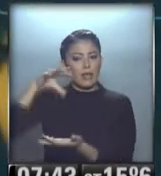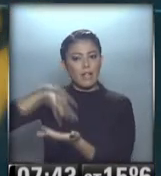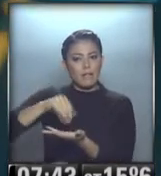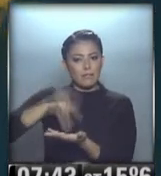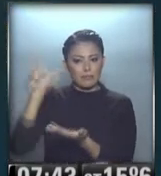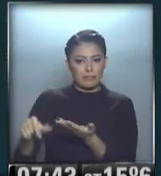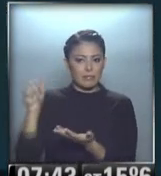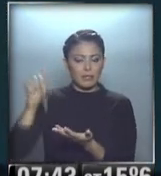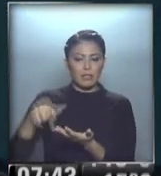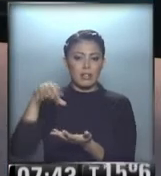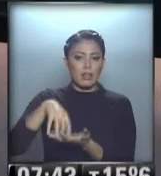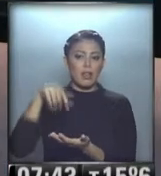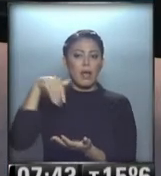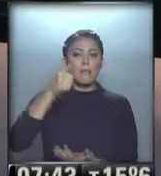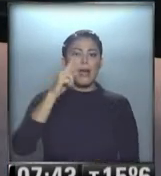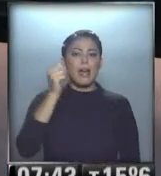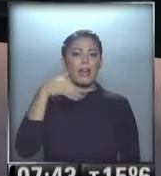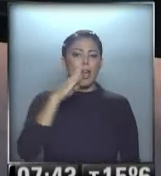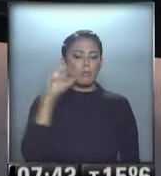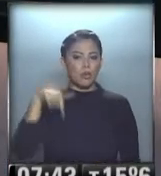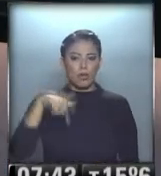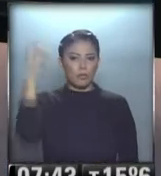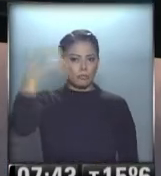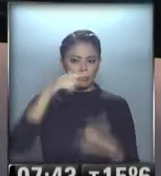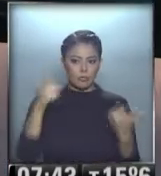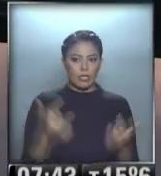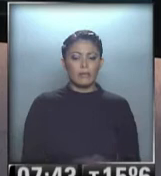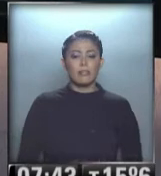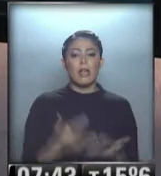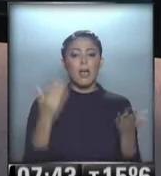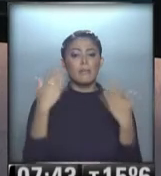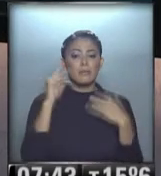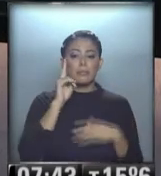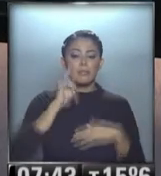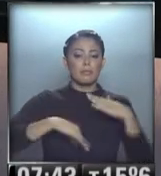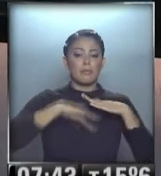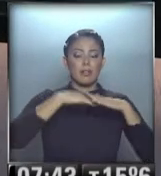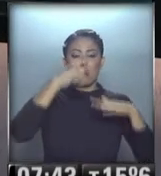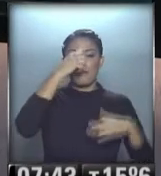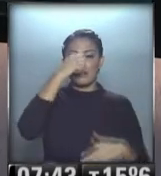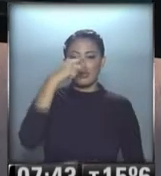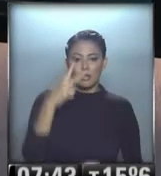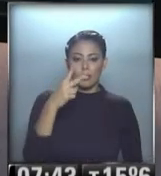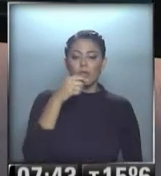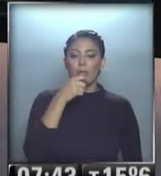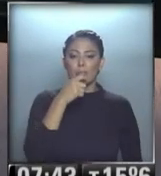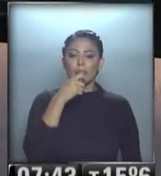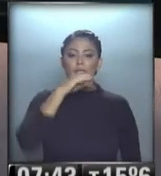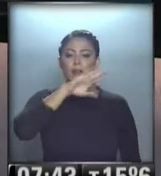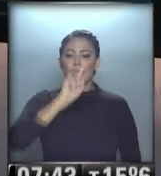precipitaciones, las máximas bastante altas a lo que veníamos teniendo, fíjense 22 grados en Río Gallegos, en